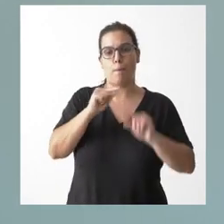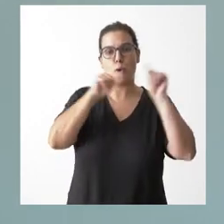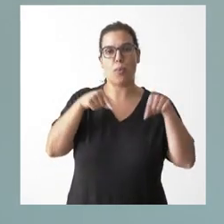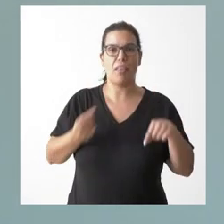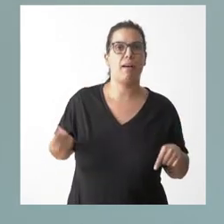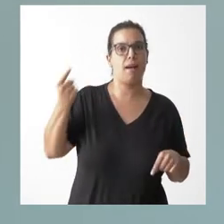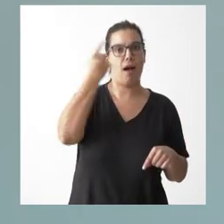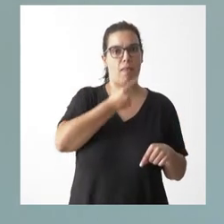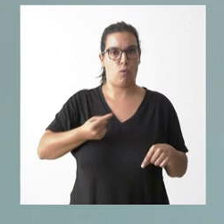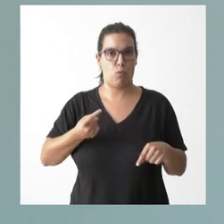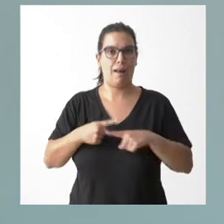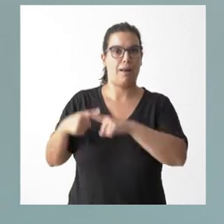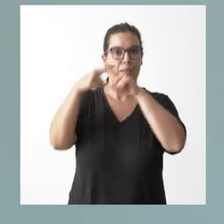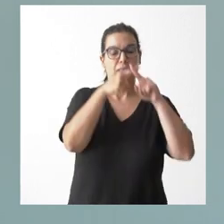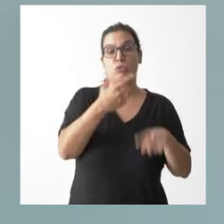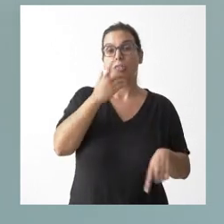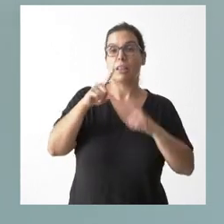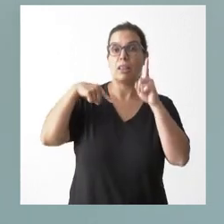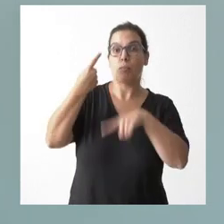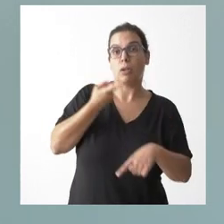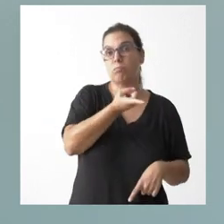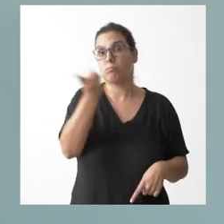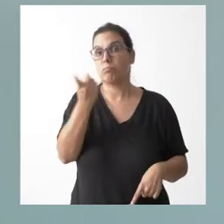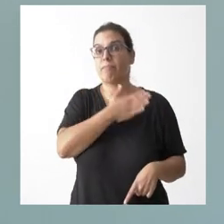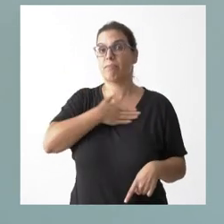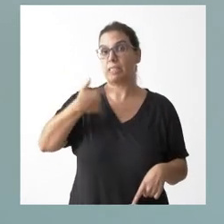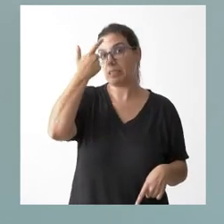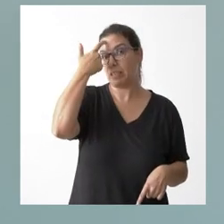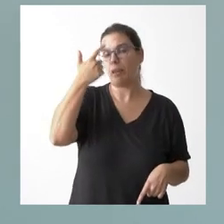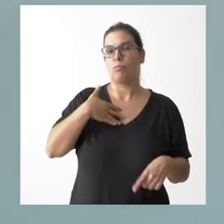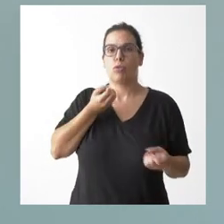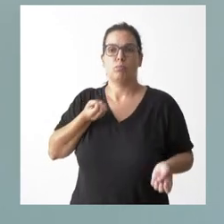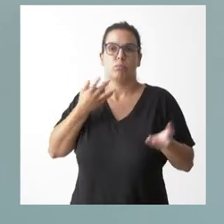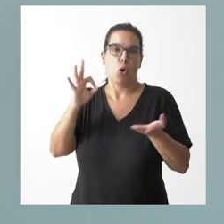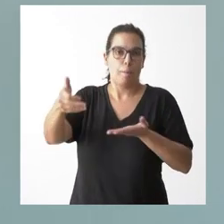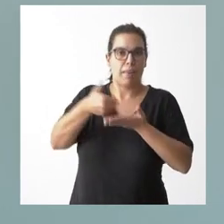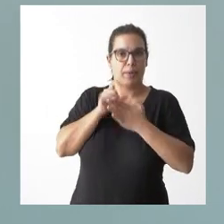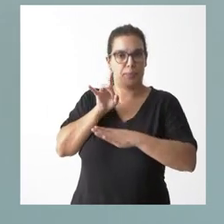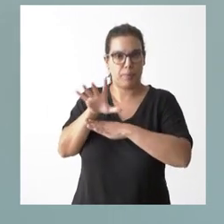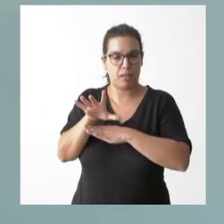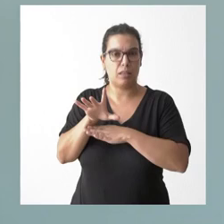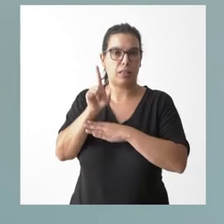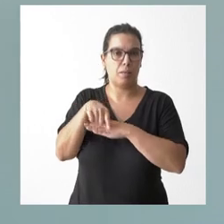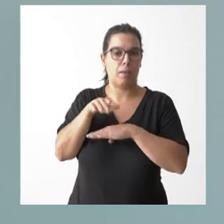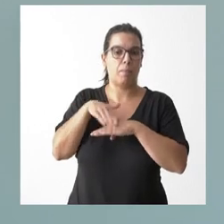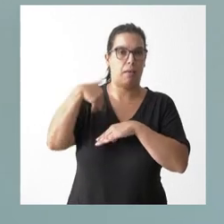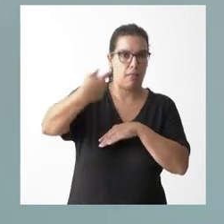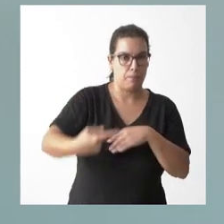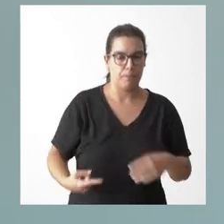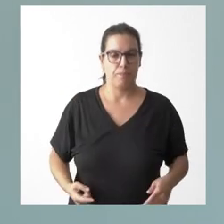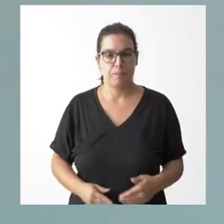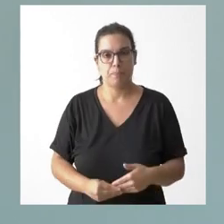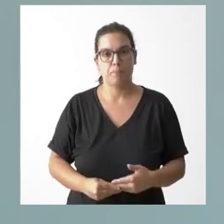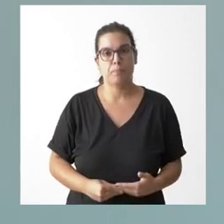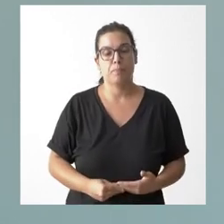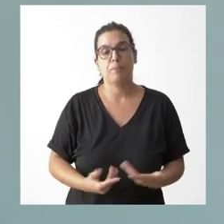nuestra comunidad autónoma, por si estiman oportuno que se lo otorguemos o solicitarlo incluso más adelante. No así el